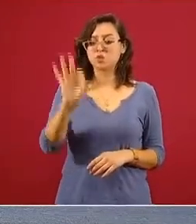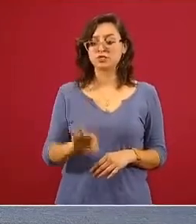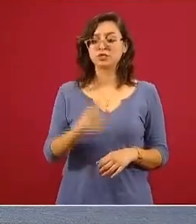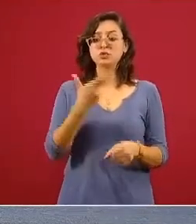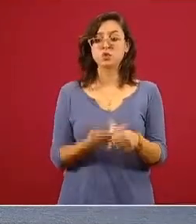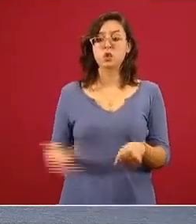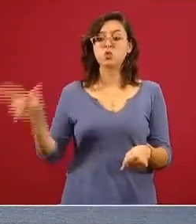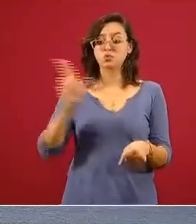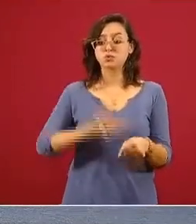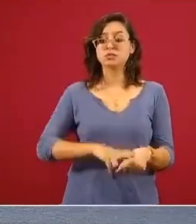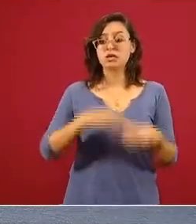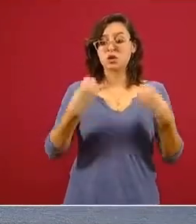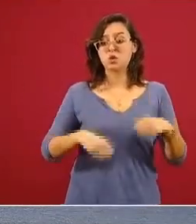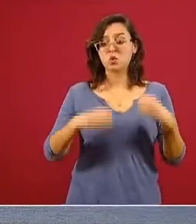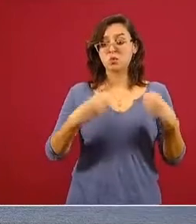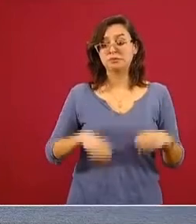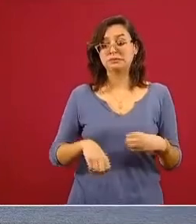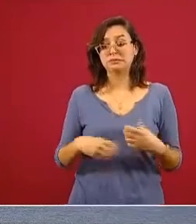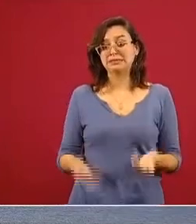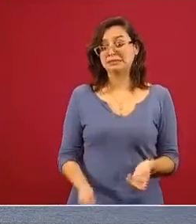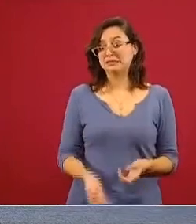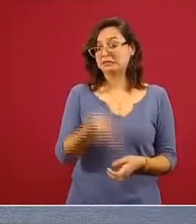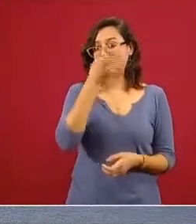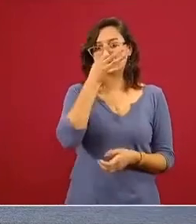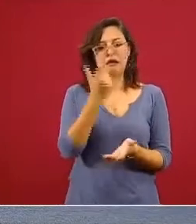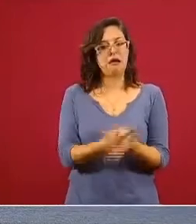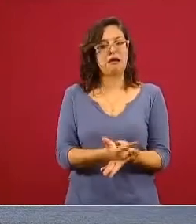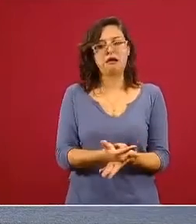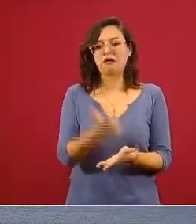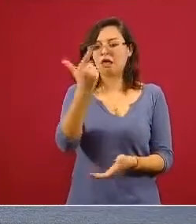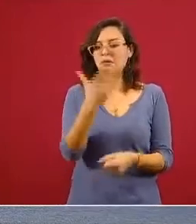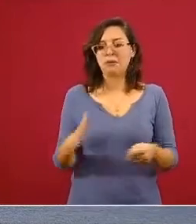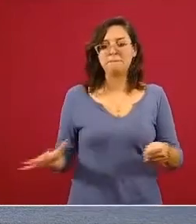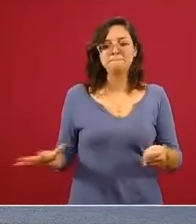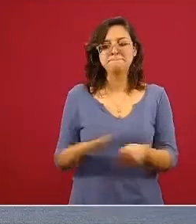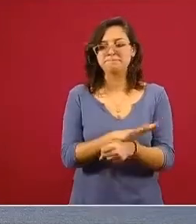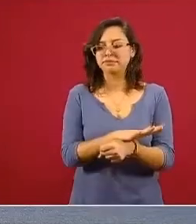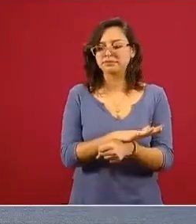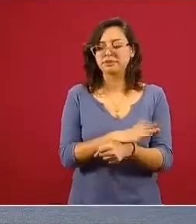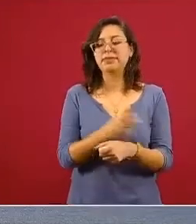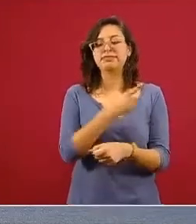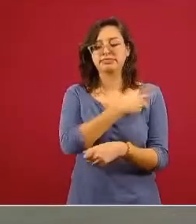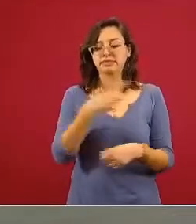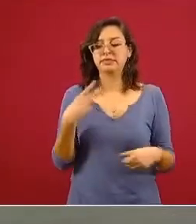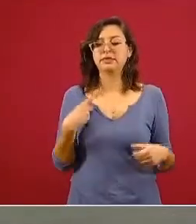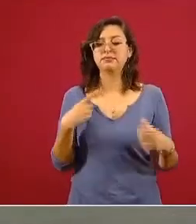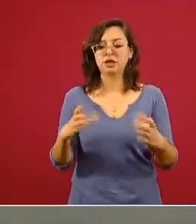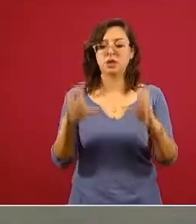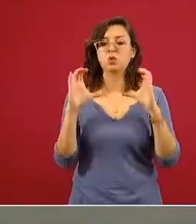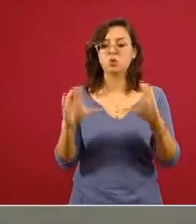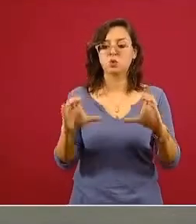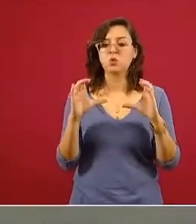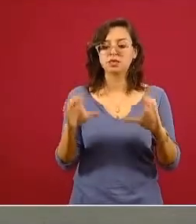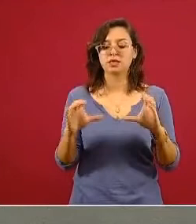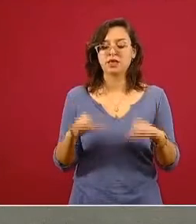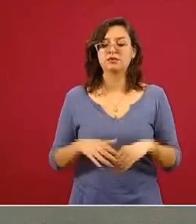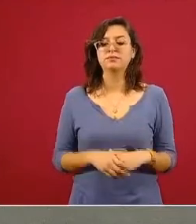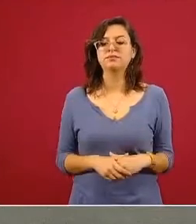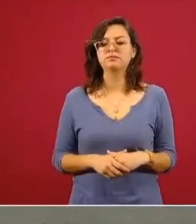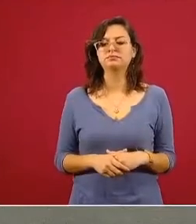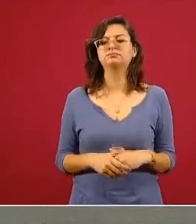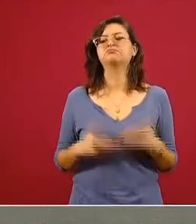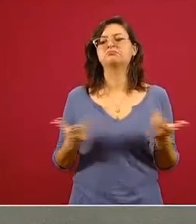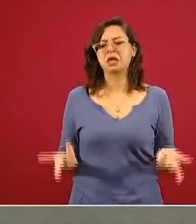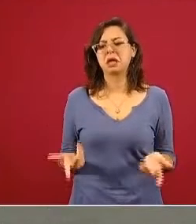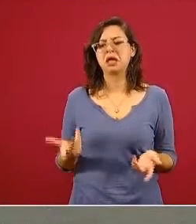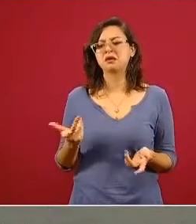ocupación general, lo cual lo pone solo a 8 puntos de llegar a este nivel de seguridad, entonces hay que tener cuidado en este aspecto. Un poco más holgada